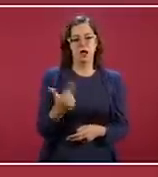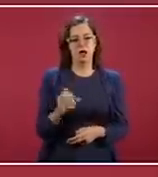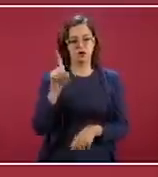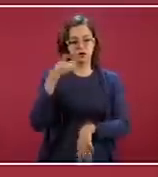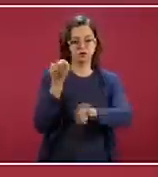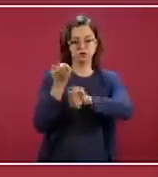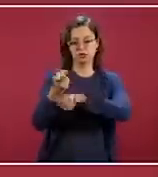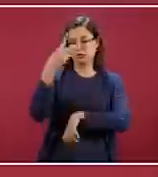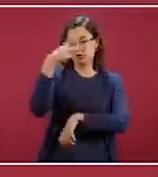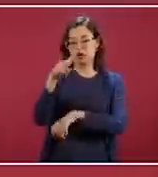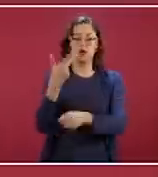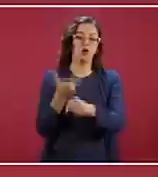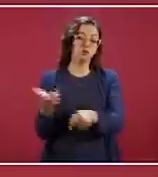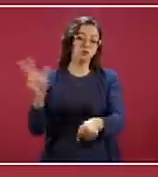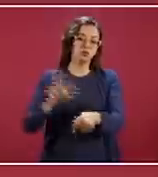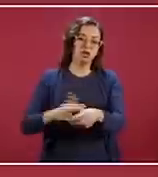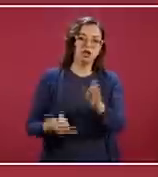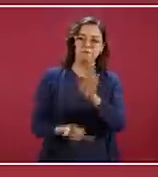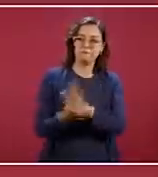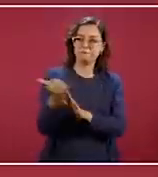va a pagar